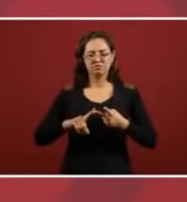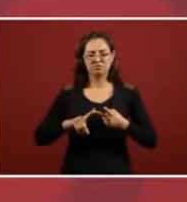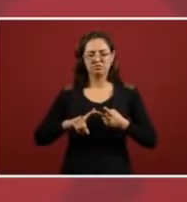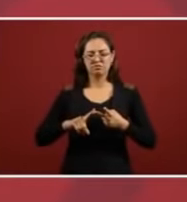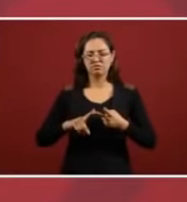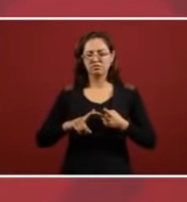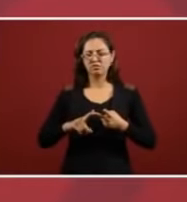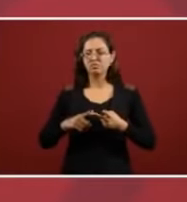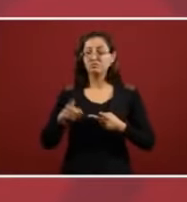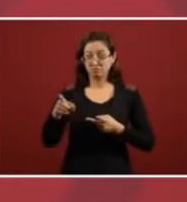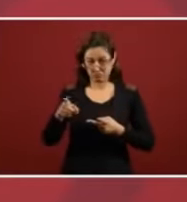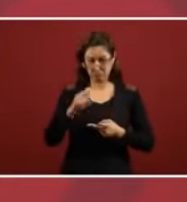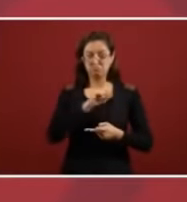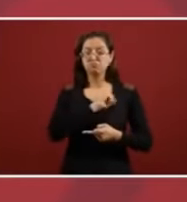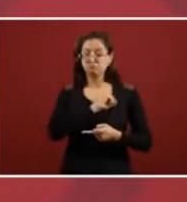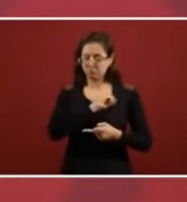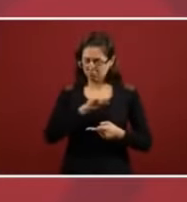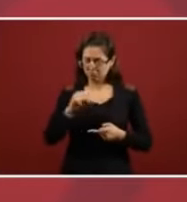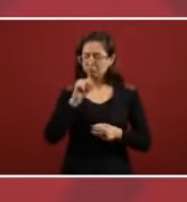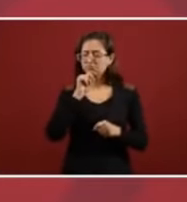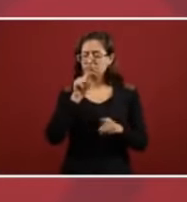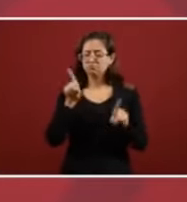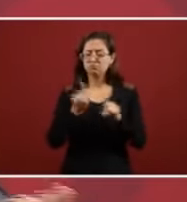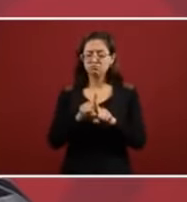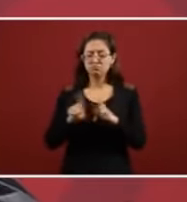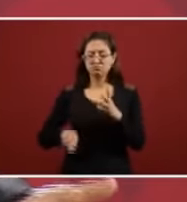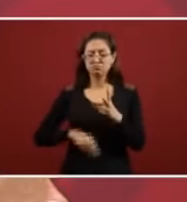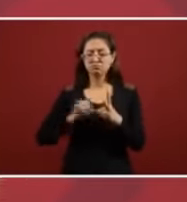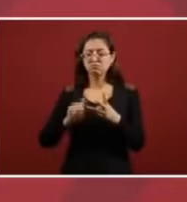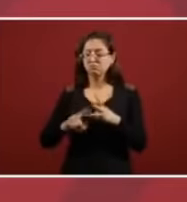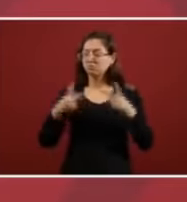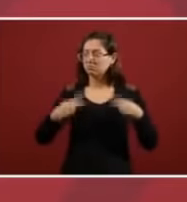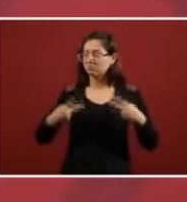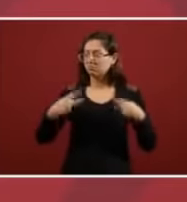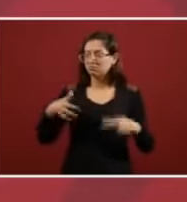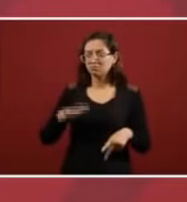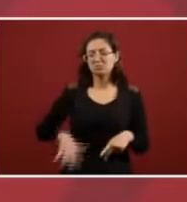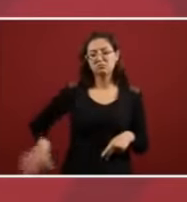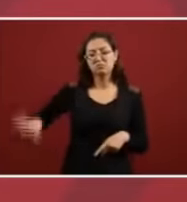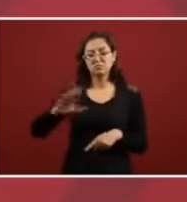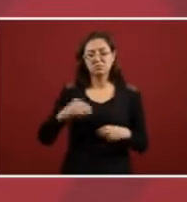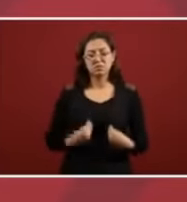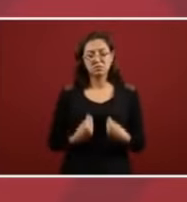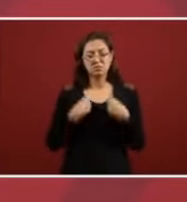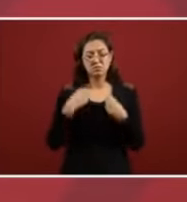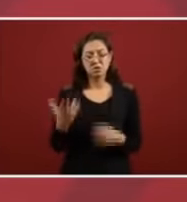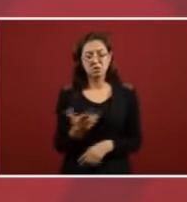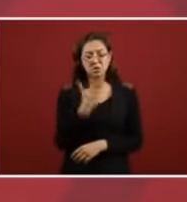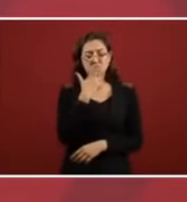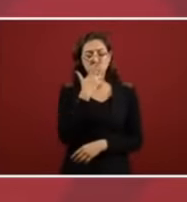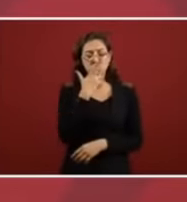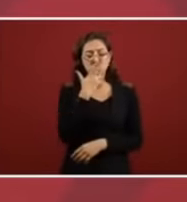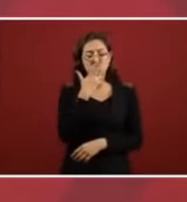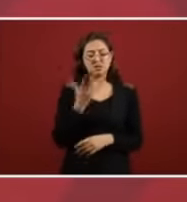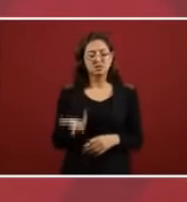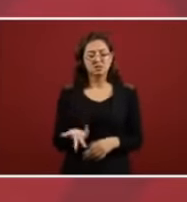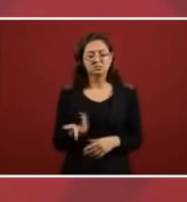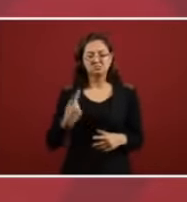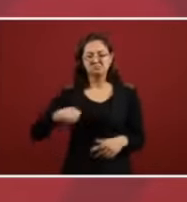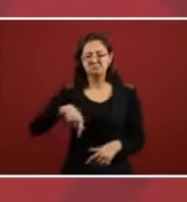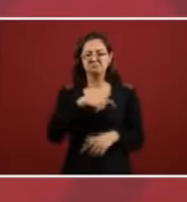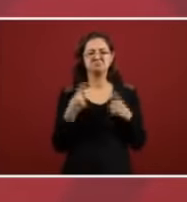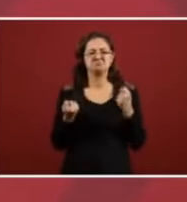los presuntos delincuentes y la vida de los civiles y si hubiésemos actuado